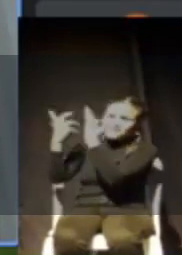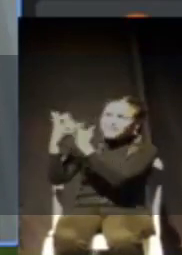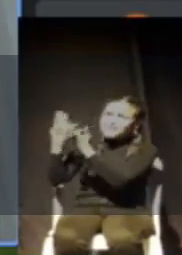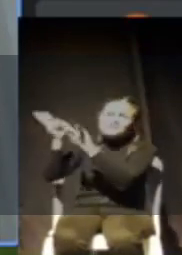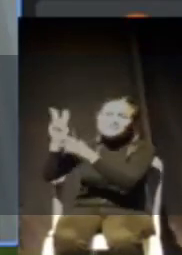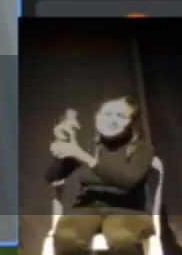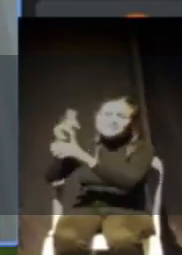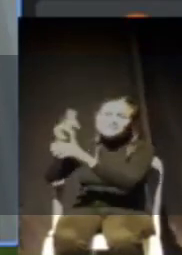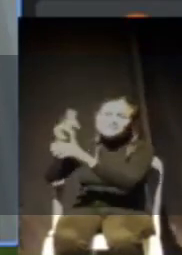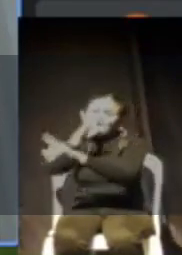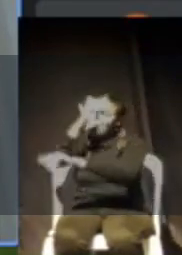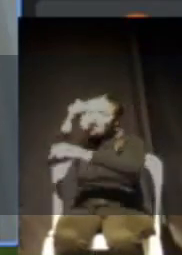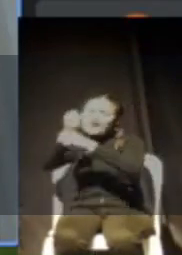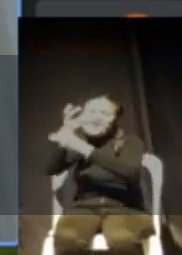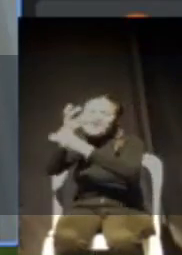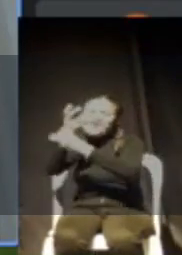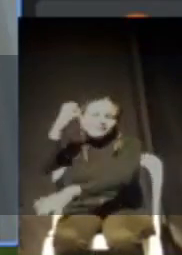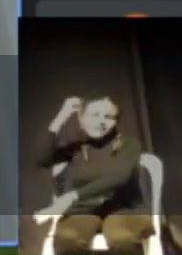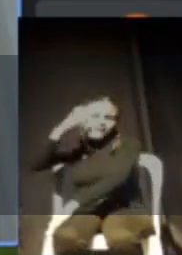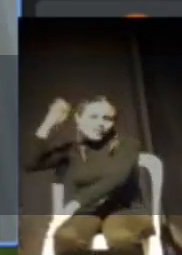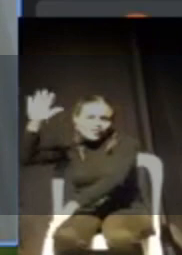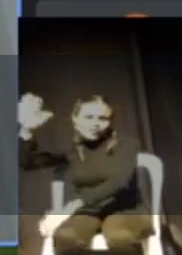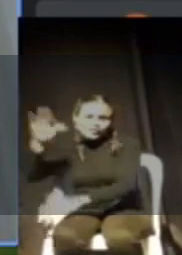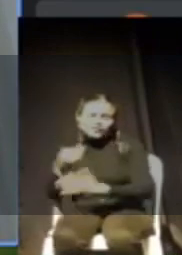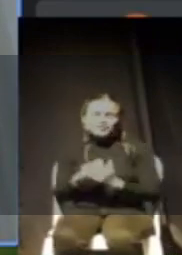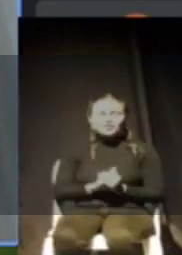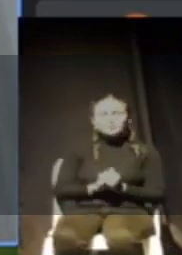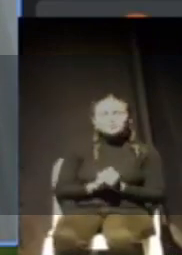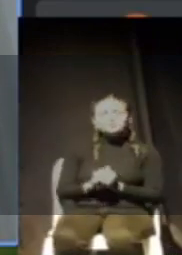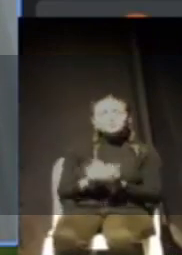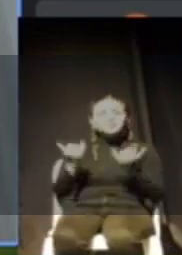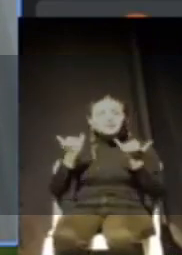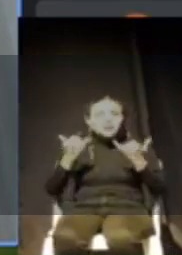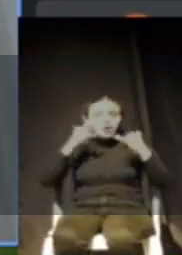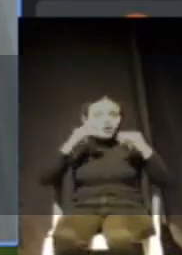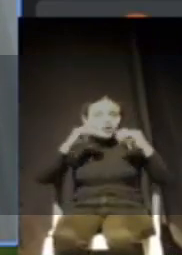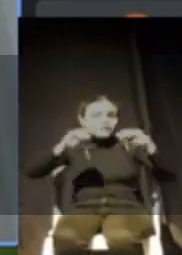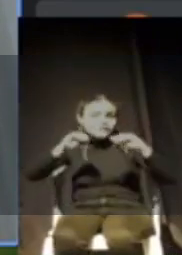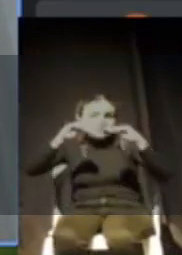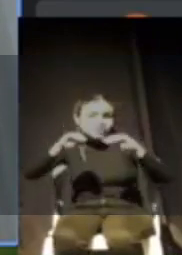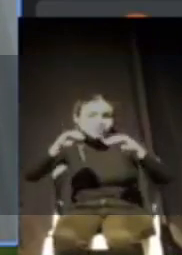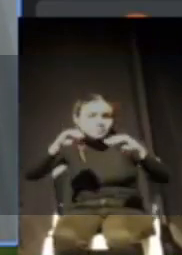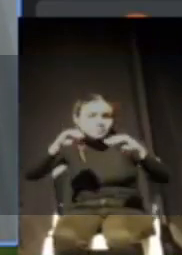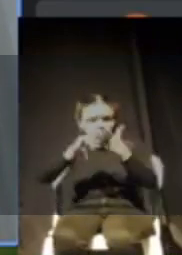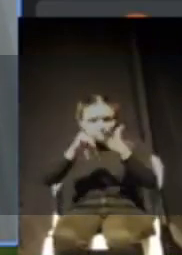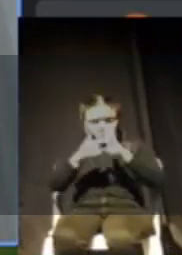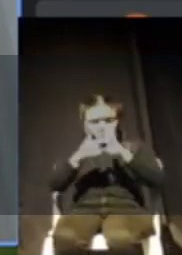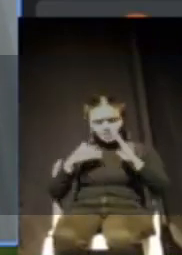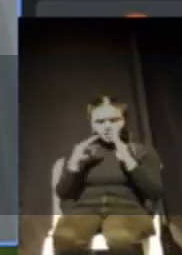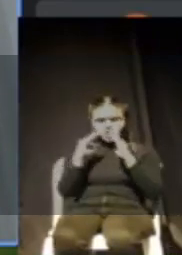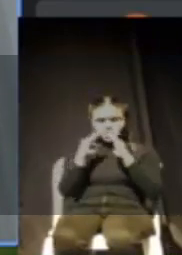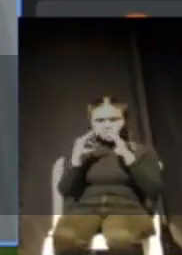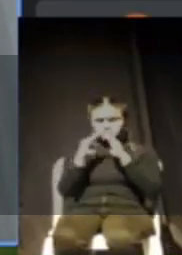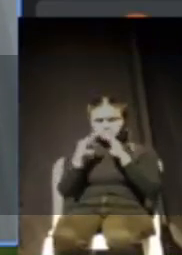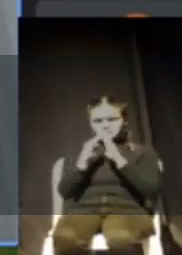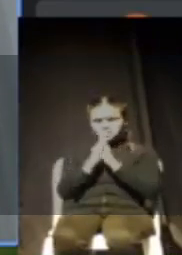digamos que de lo que voy a hablar aquí, pues tiene que ver más con esa formación por fuera de la casa del